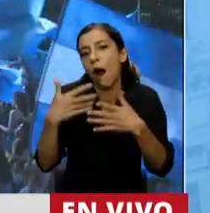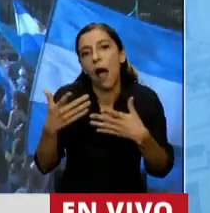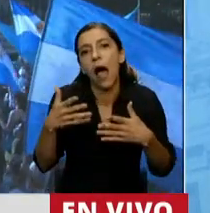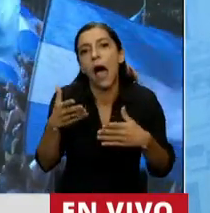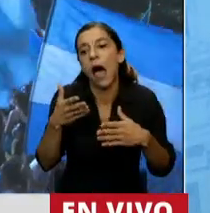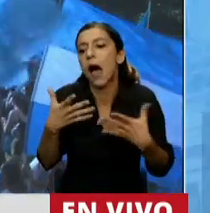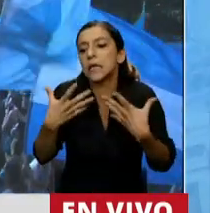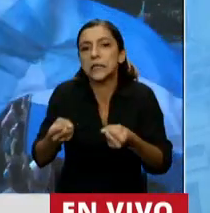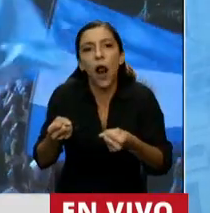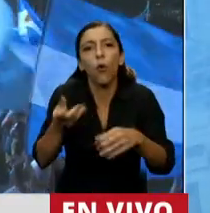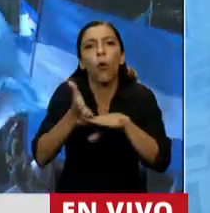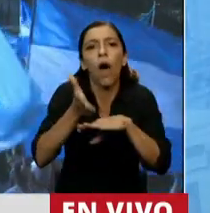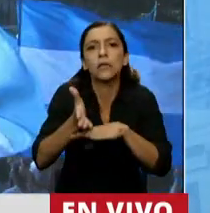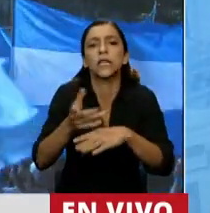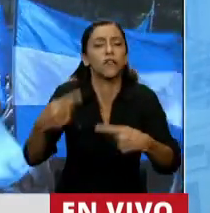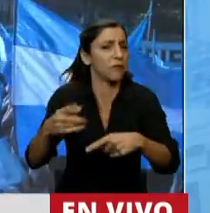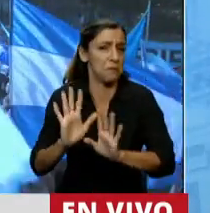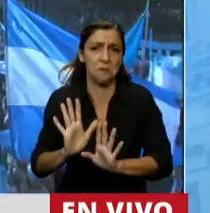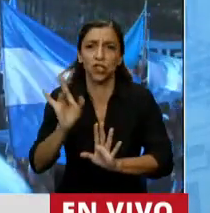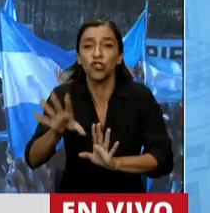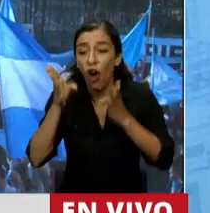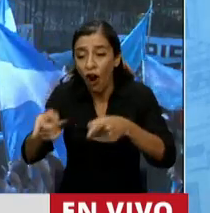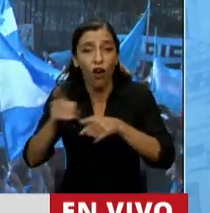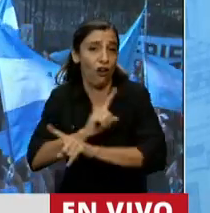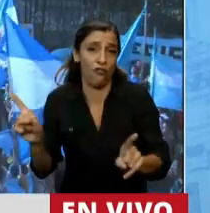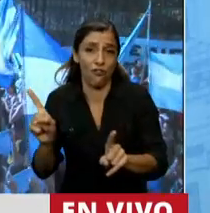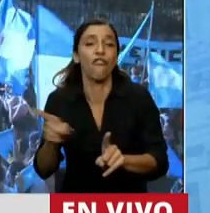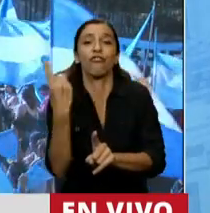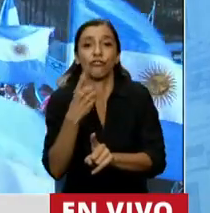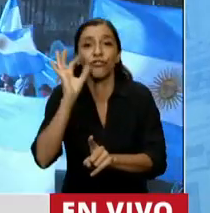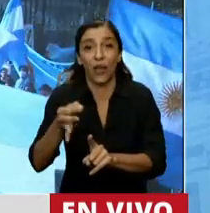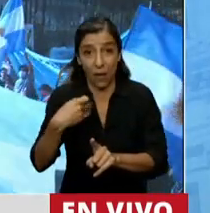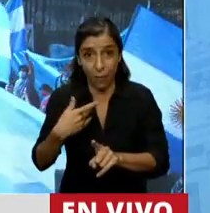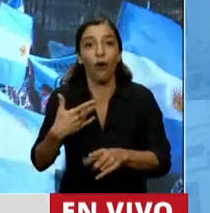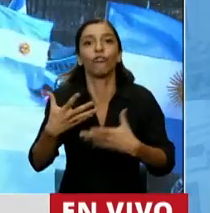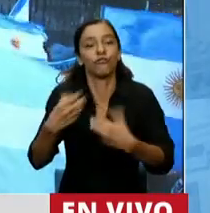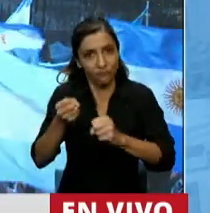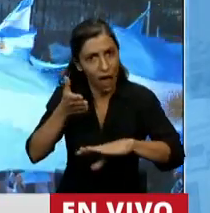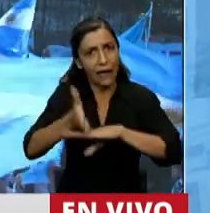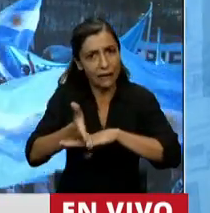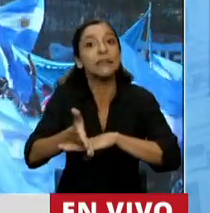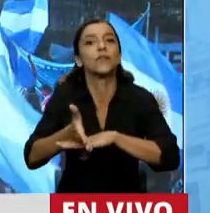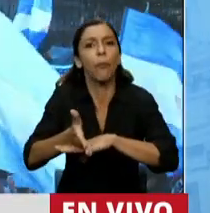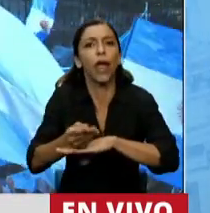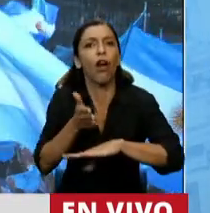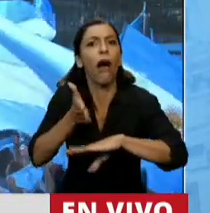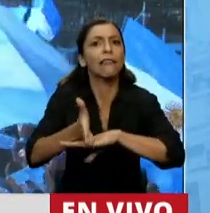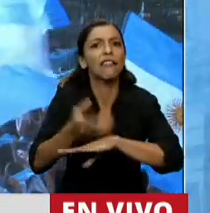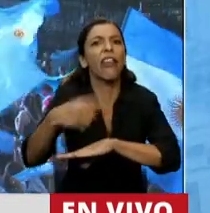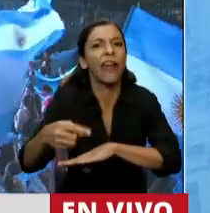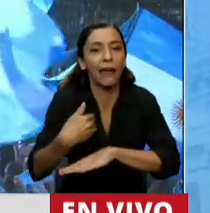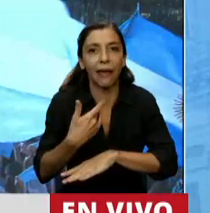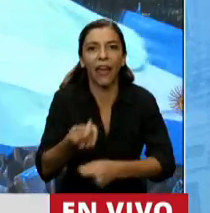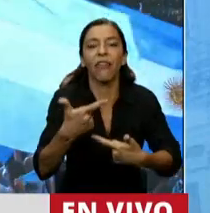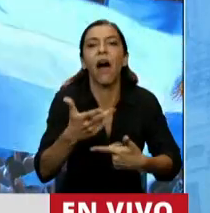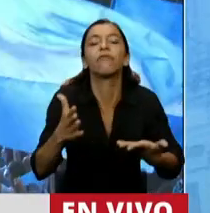salud, sino que también se trata de a qué tipo de salud tenemos que acceder y principalmente de cómo funciona el sistema judicial